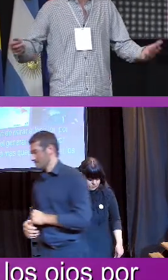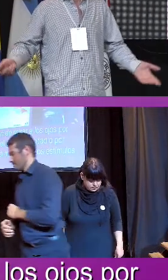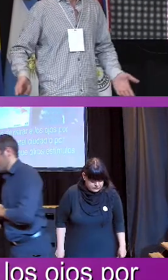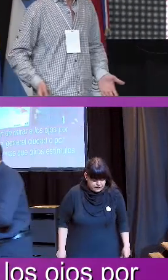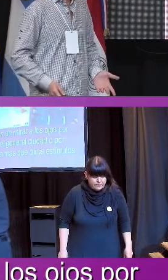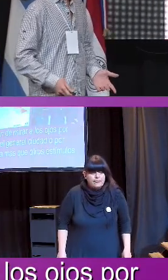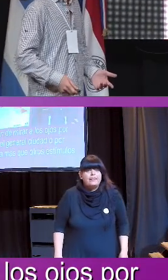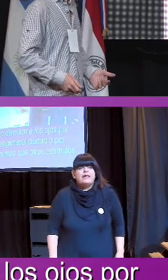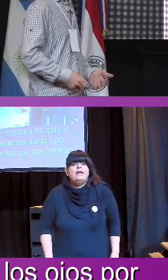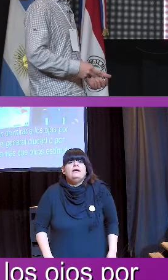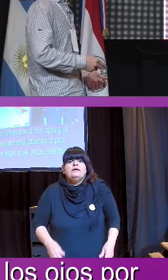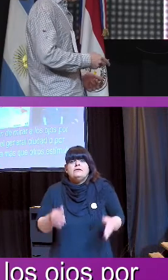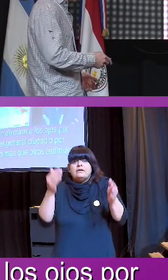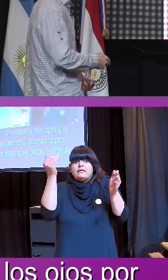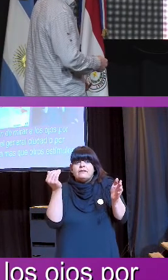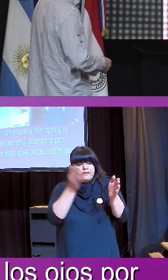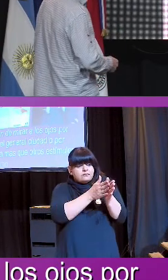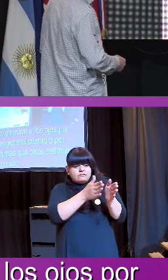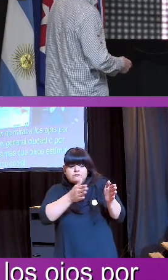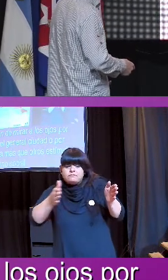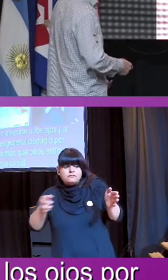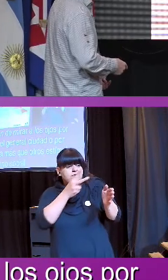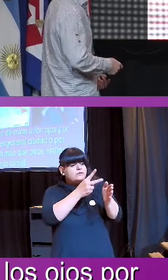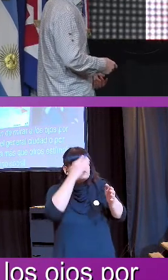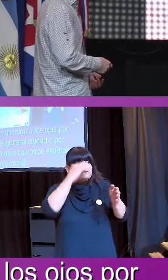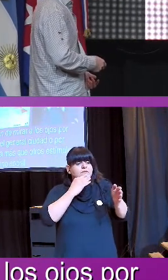estímulo no social.